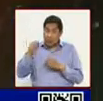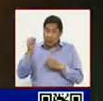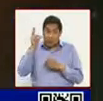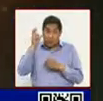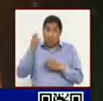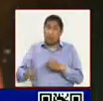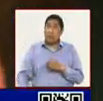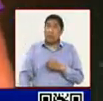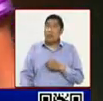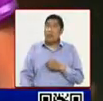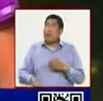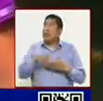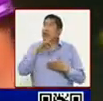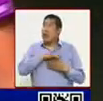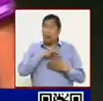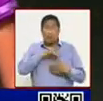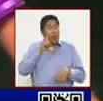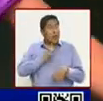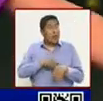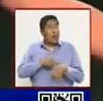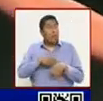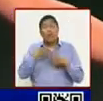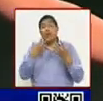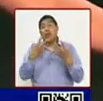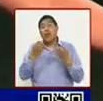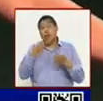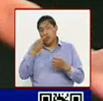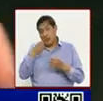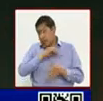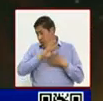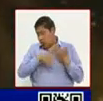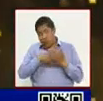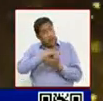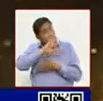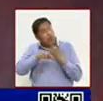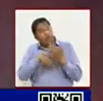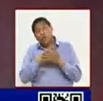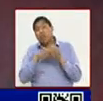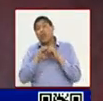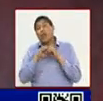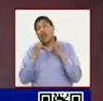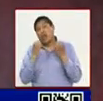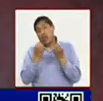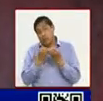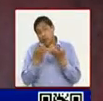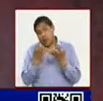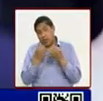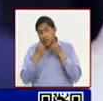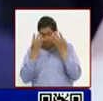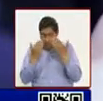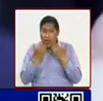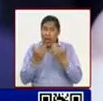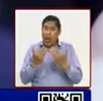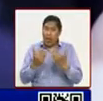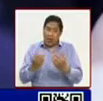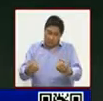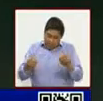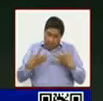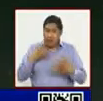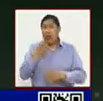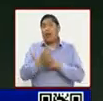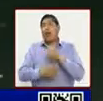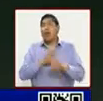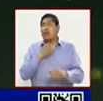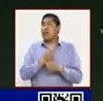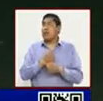a ver. ¿Qué quieres aprovechando decir? El momento, quisiera decirle a todo el equipo, quisiera agradecerle por habernos dado este año